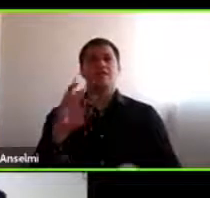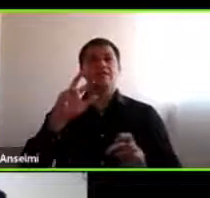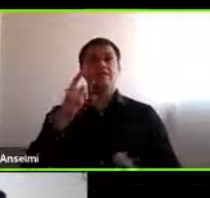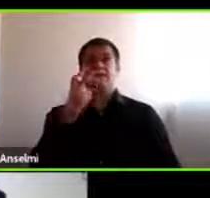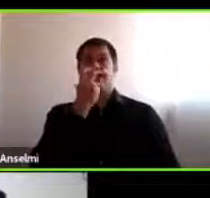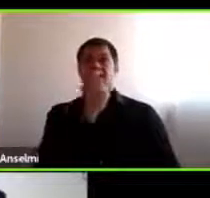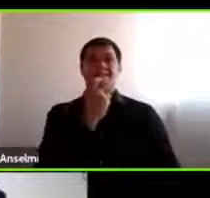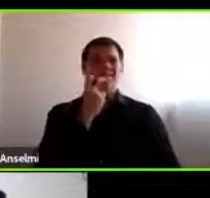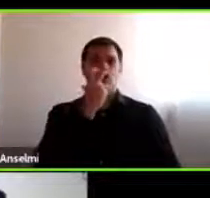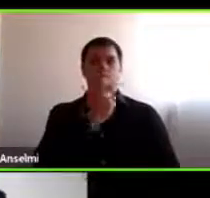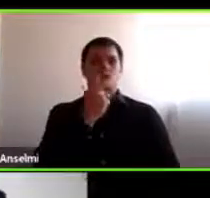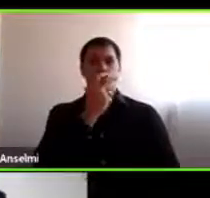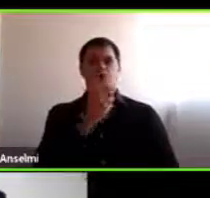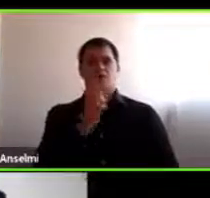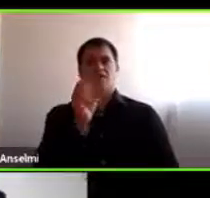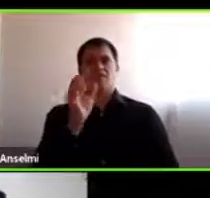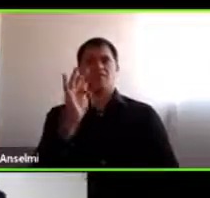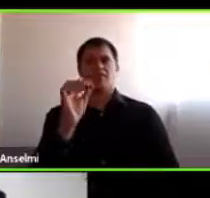fonema